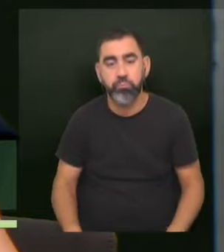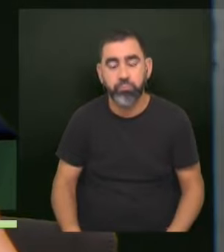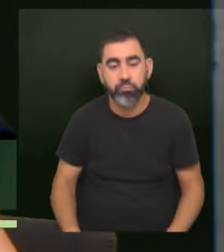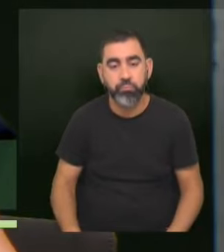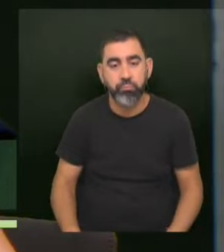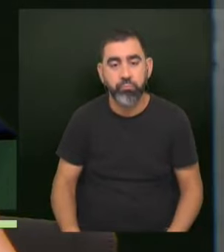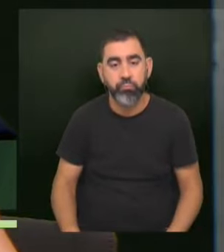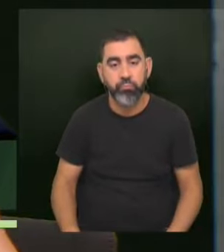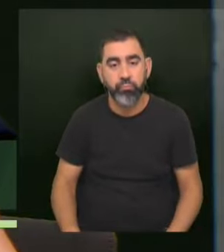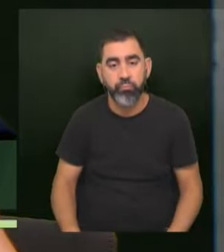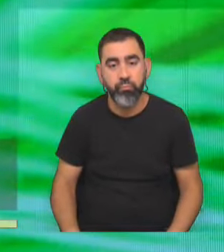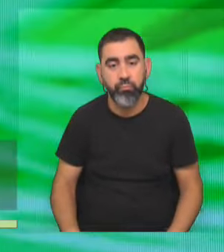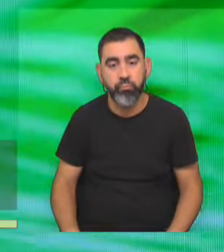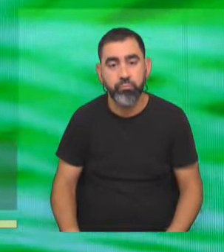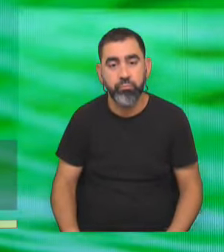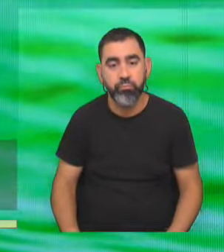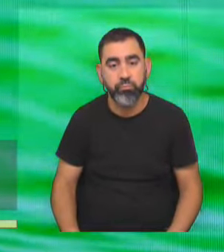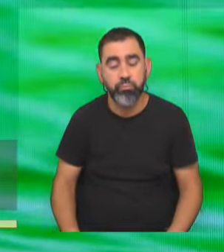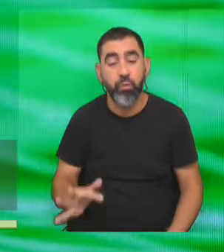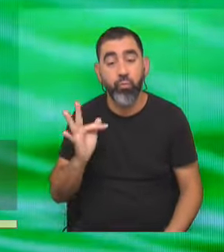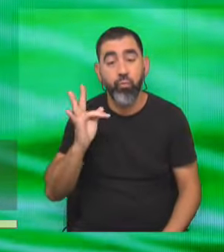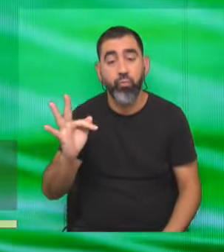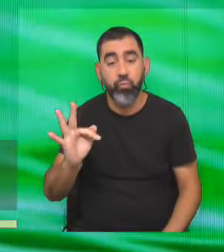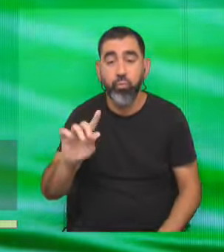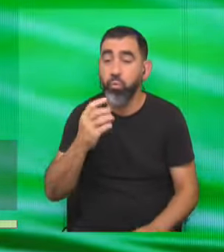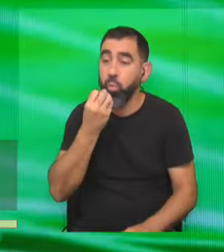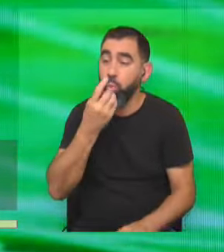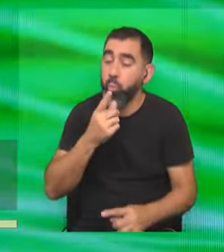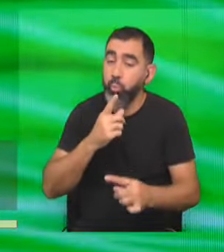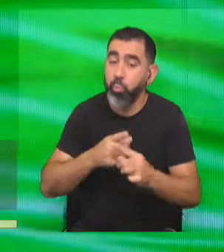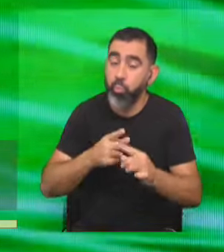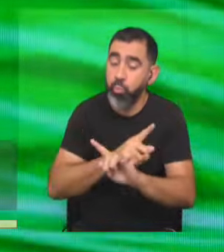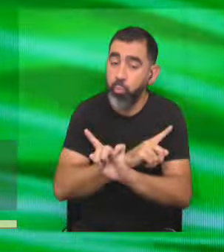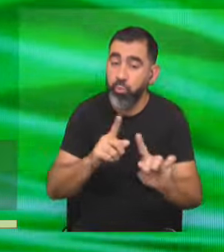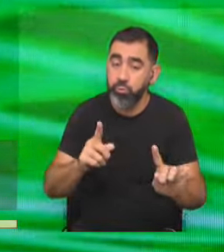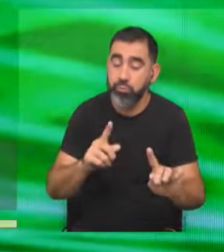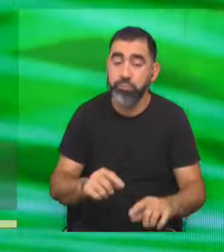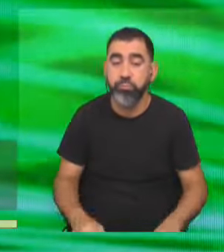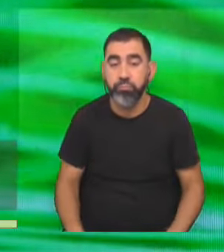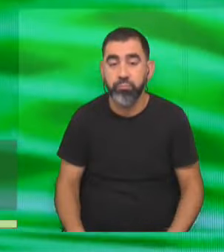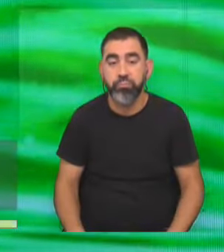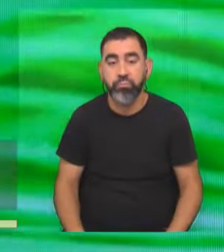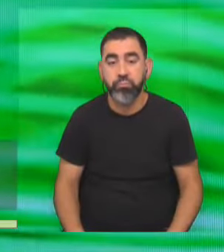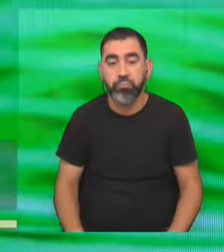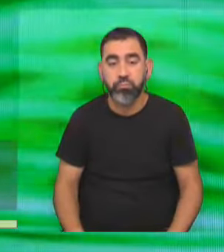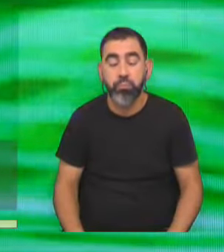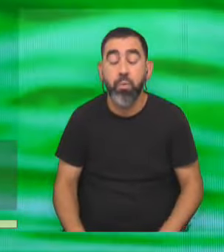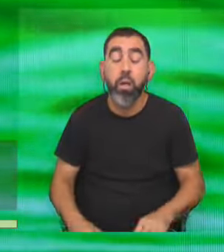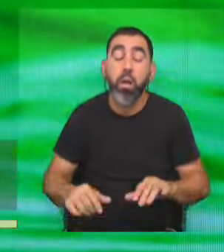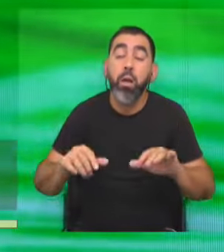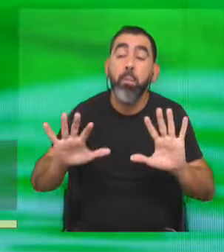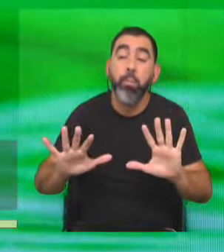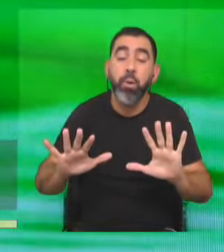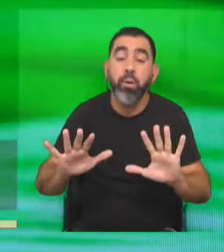con estas cifras el futuro no es promisorio no es para ser optimista lo que quizás Abre una